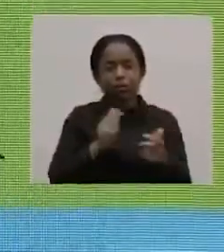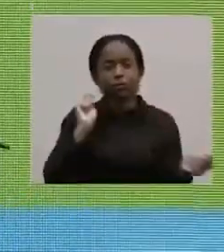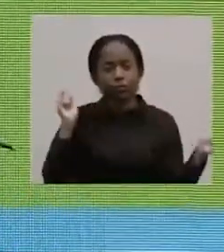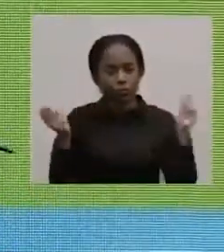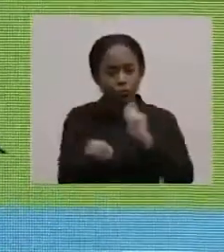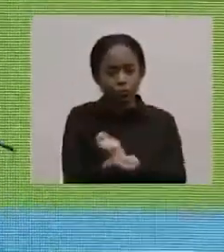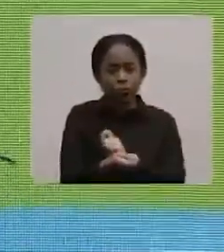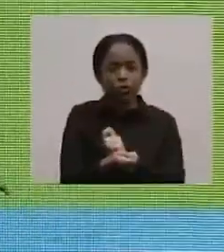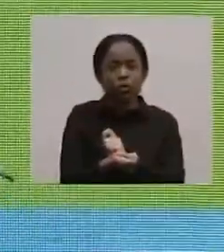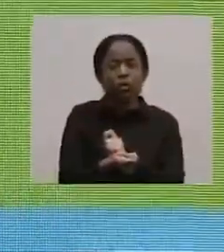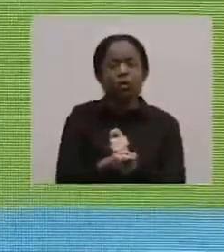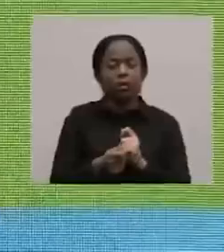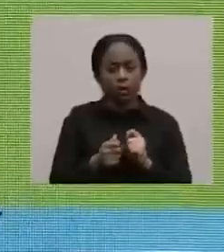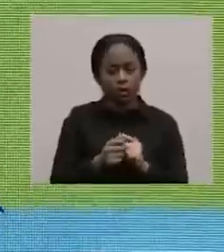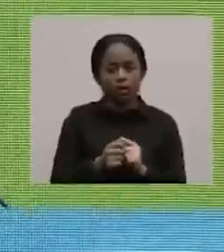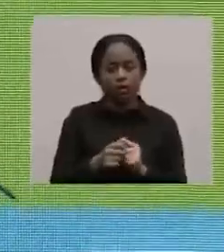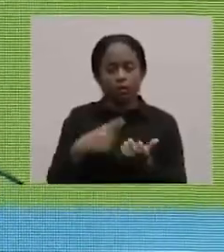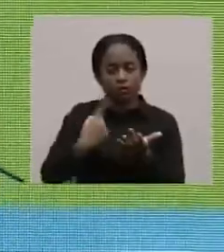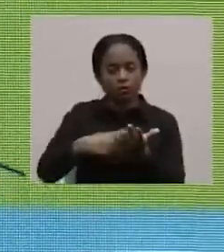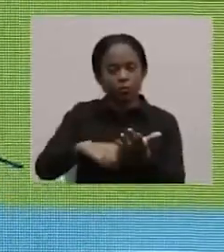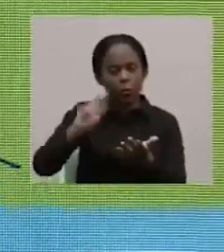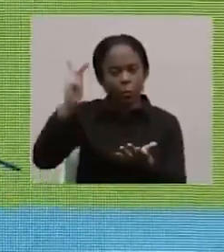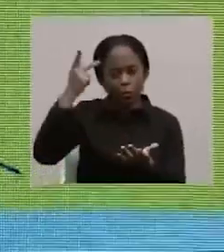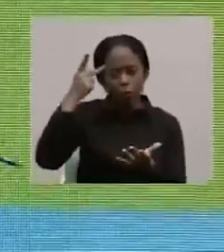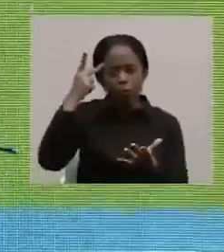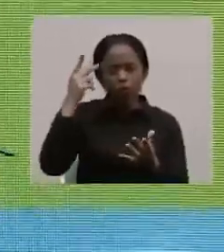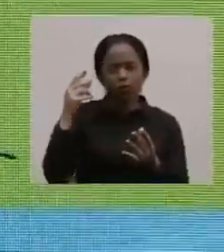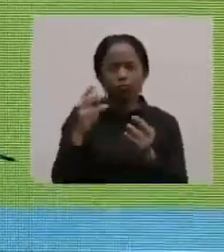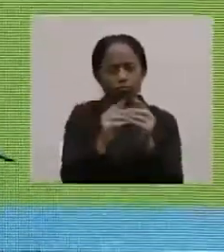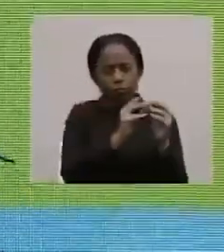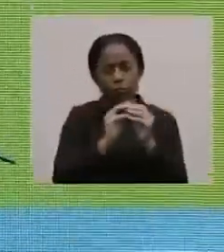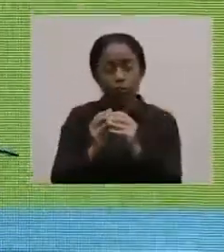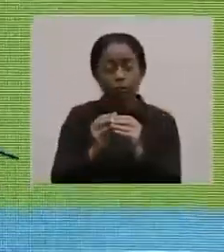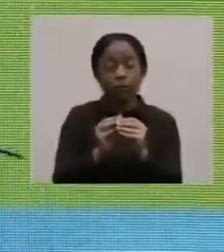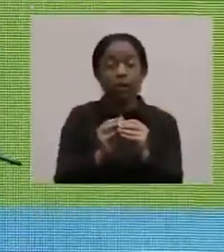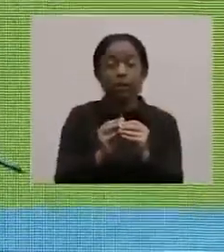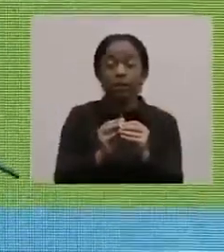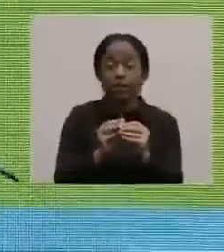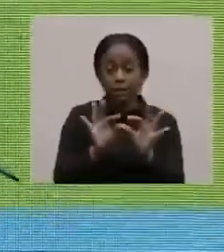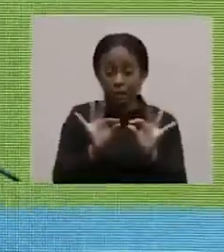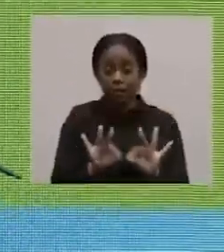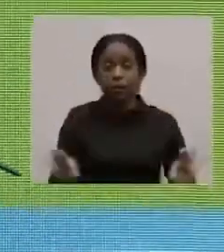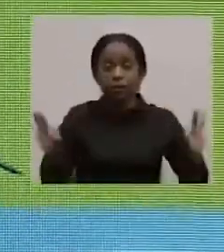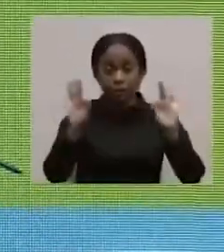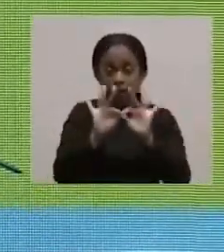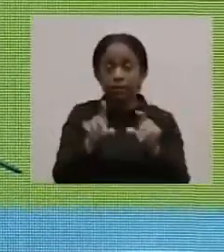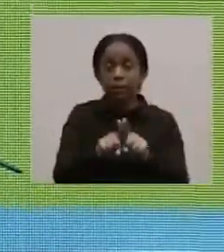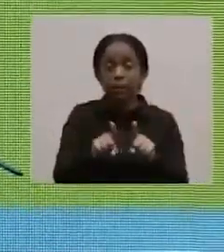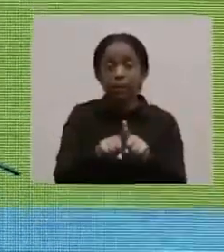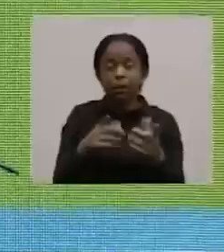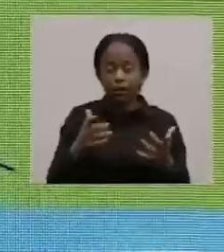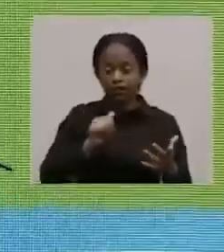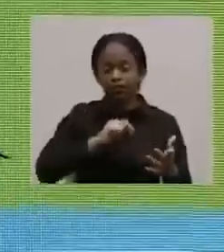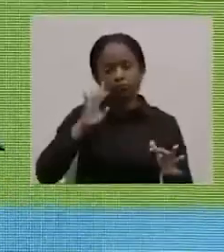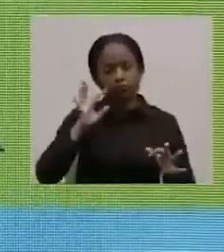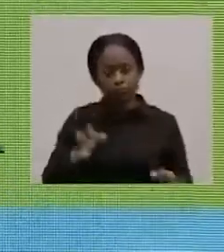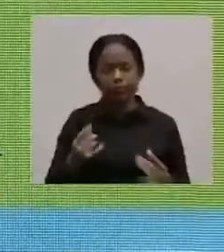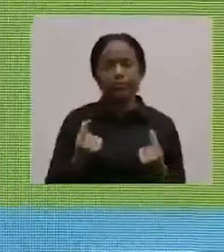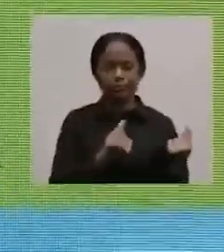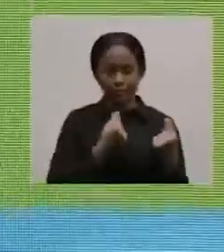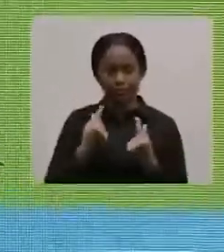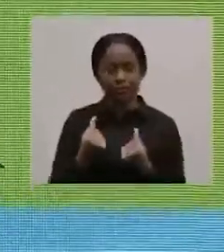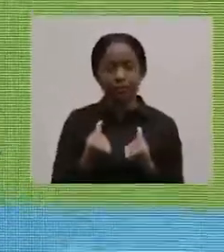al sistema electoral, los debates políticos y sobre todo la libertad de expresión. Esperamos que